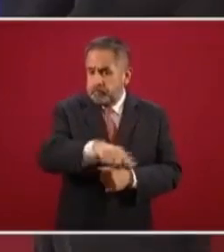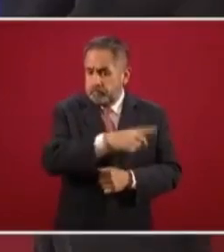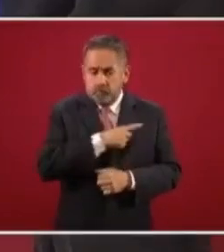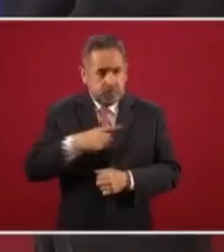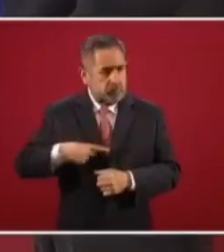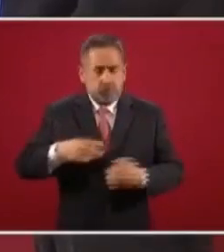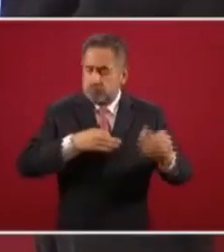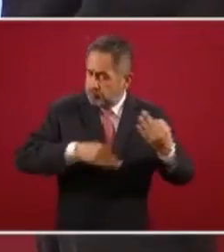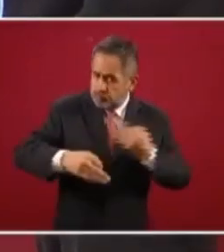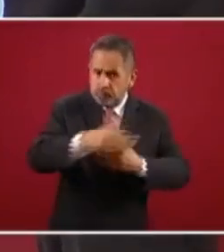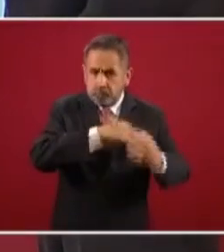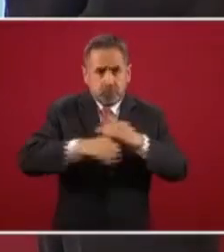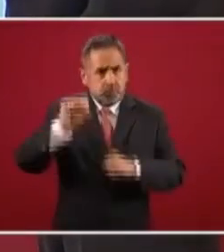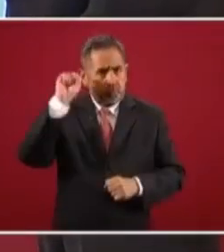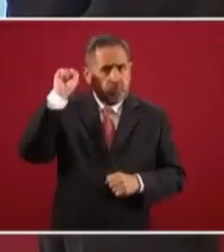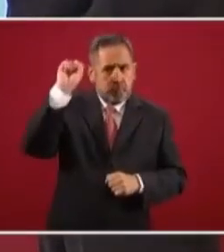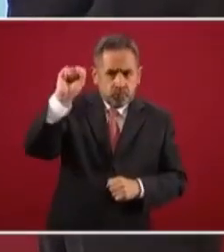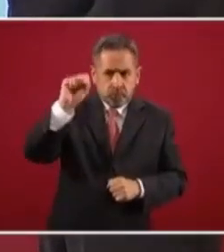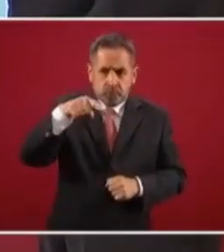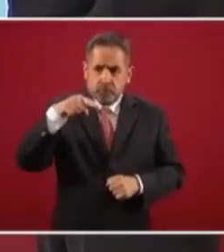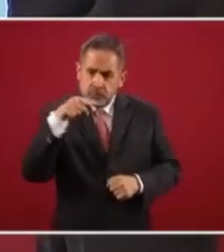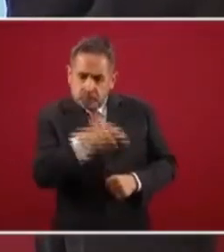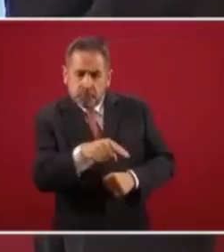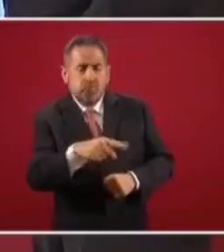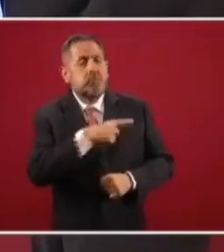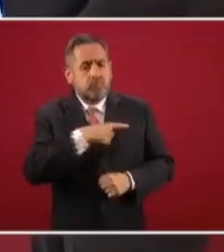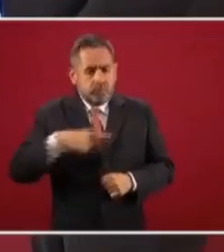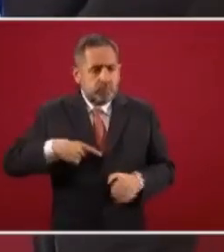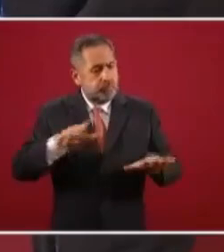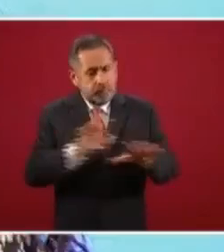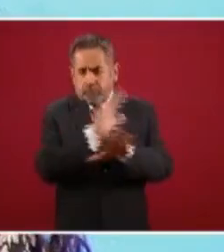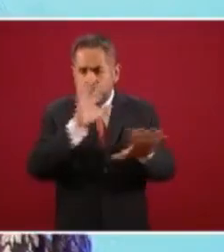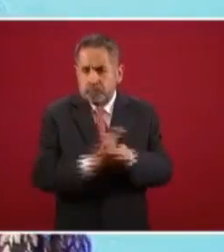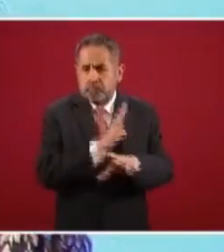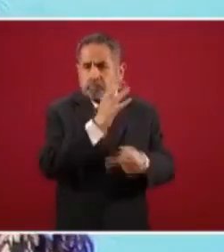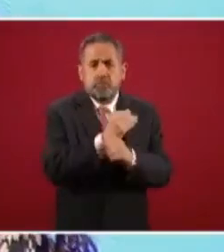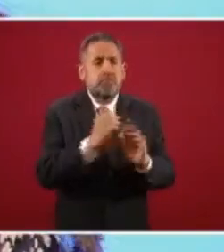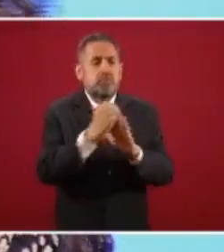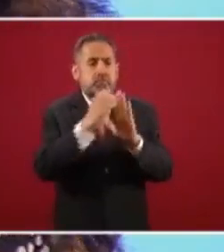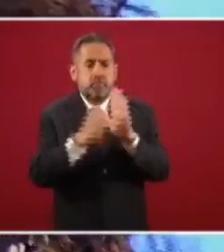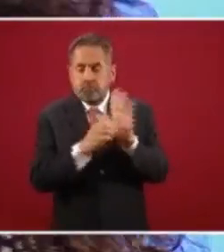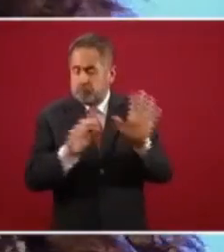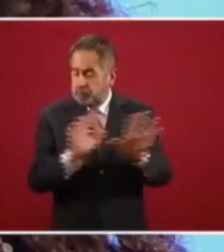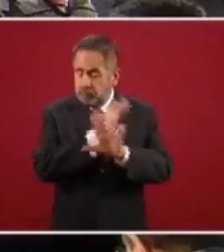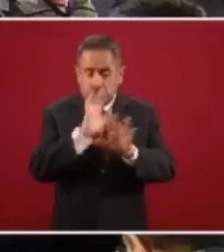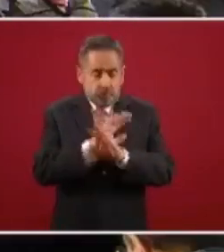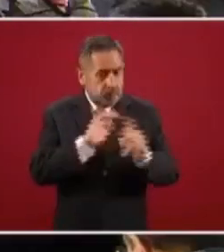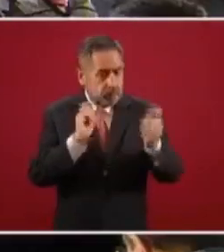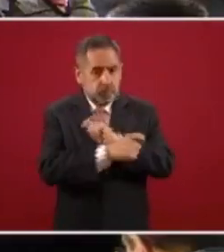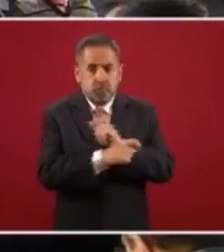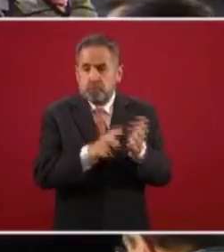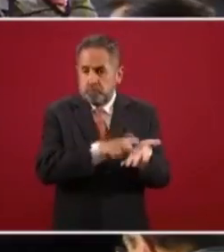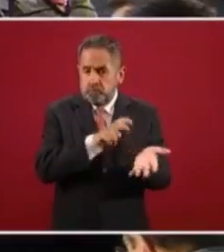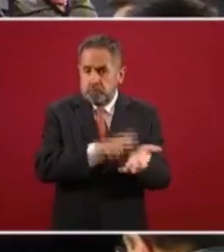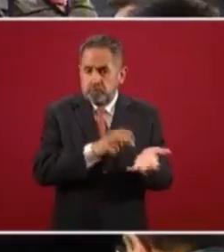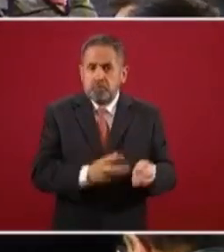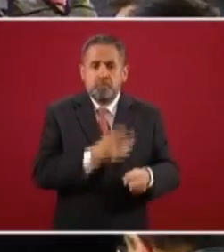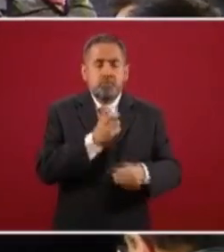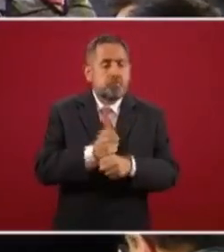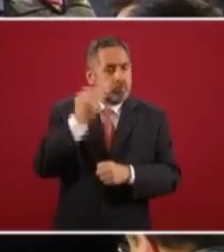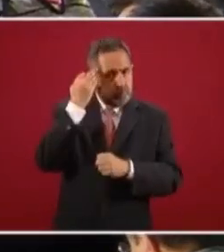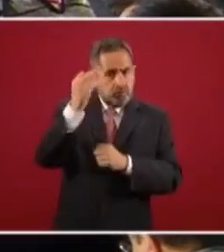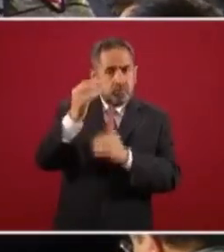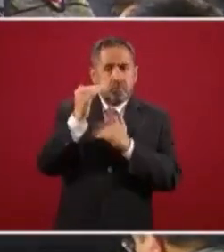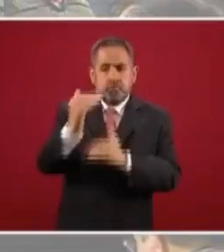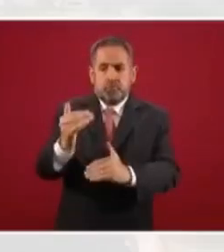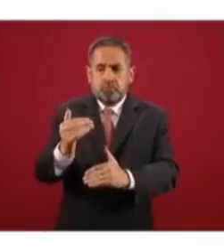para todos los sindicatos, quienes tienen que reformar sus estatutos, y dentro de este plazo se